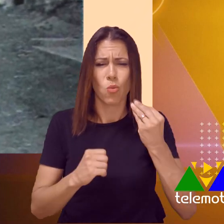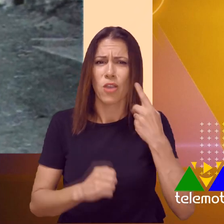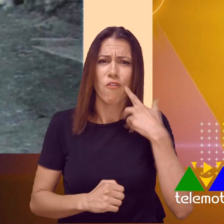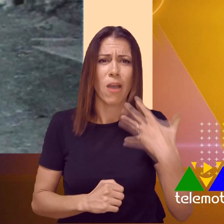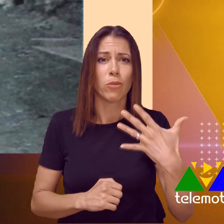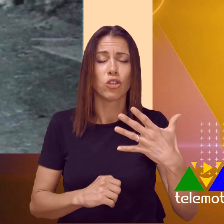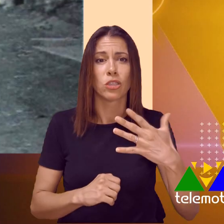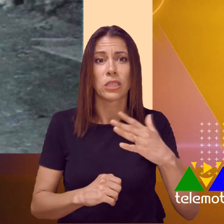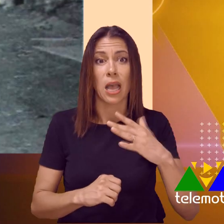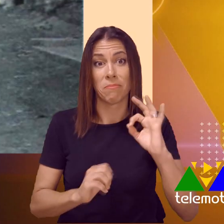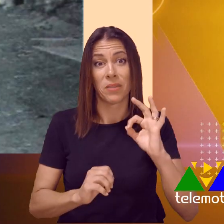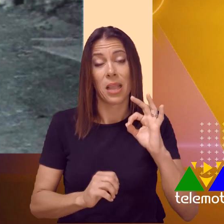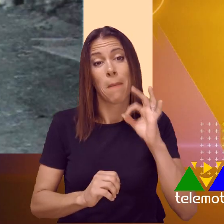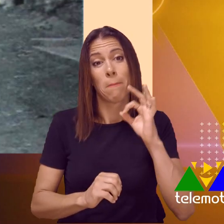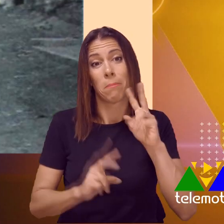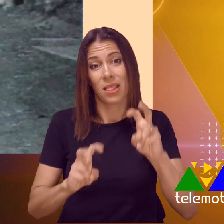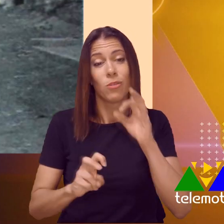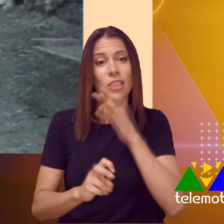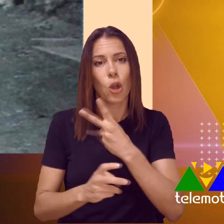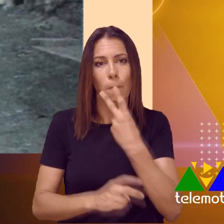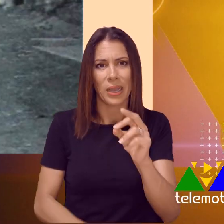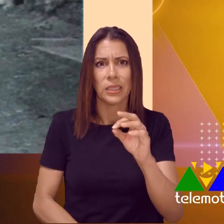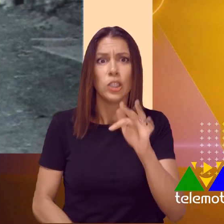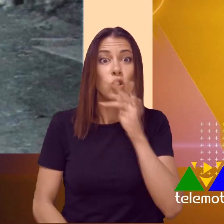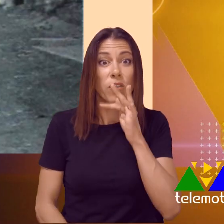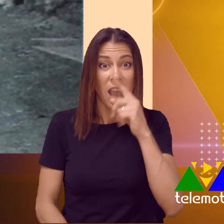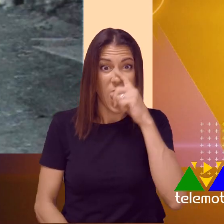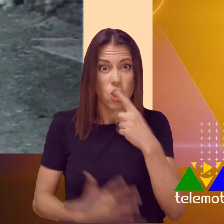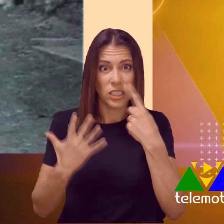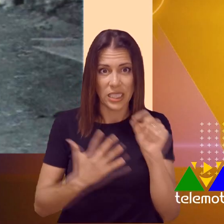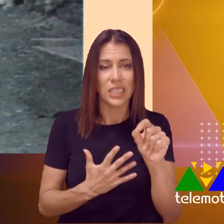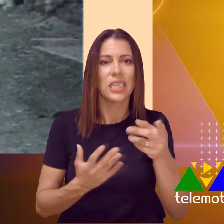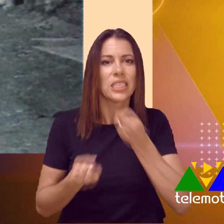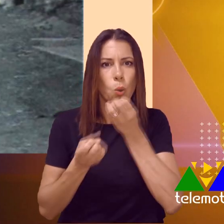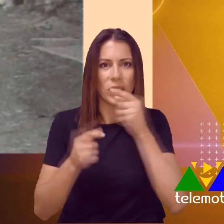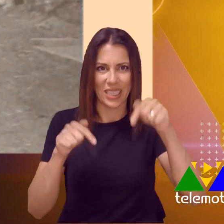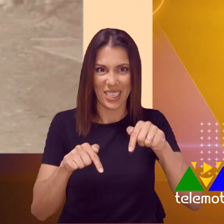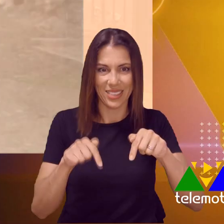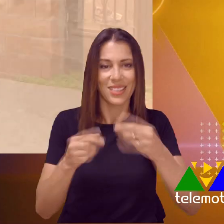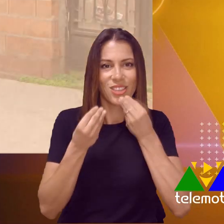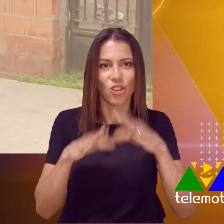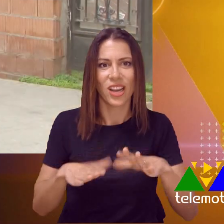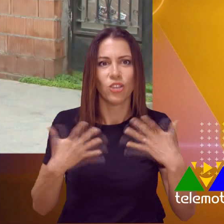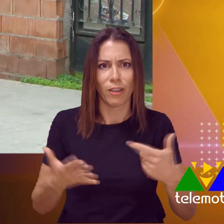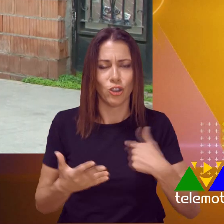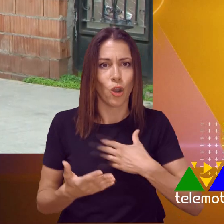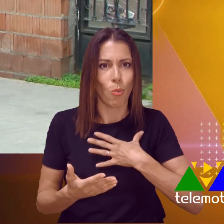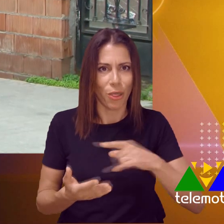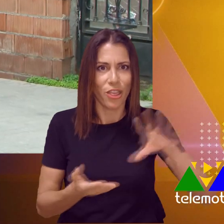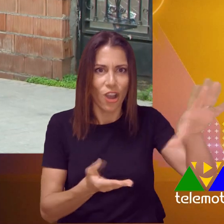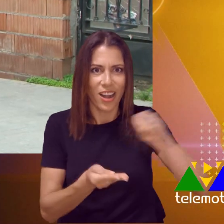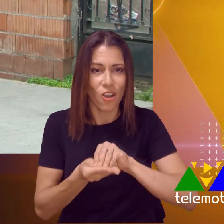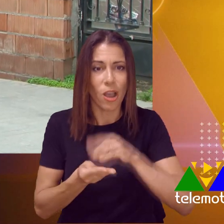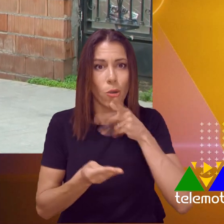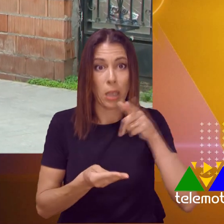XX. Todavía en los años 60 se contaba esta historia, yo la he podido recoger de gente que vivió en